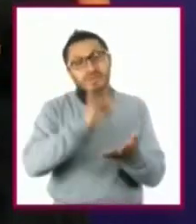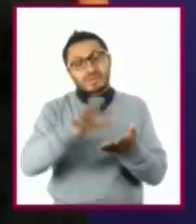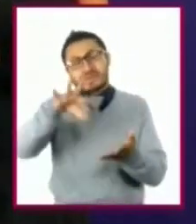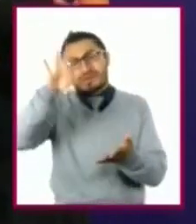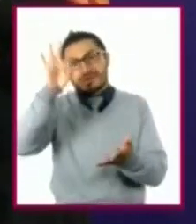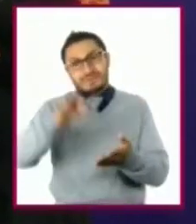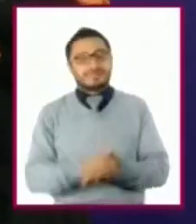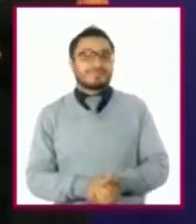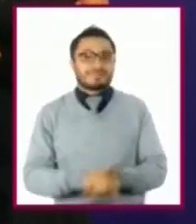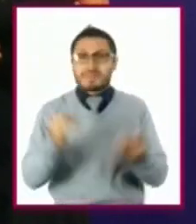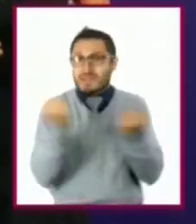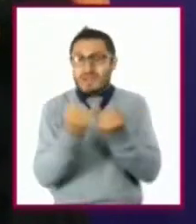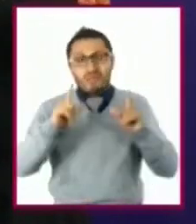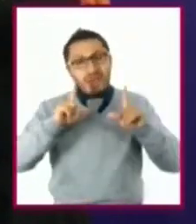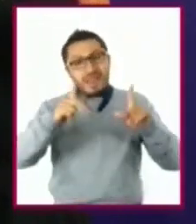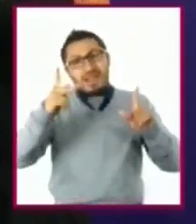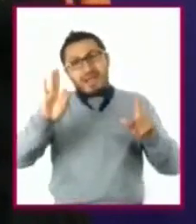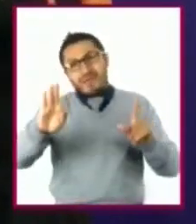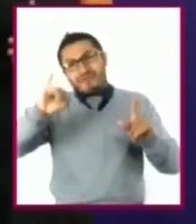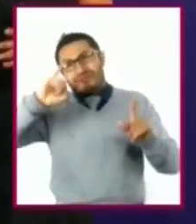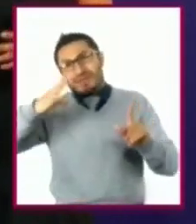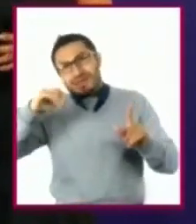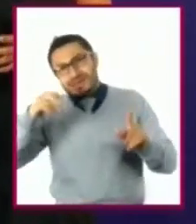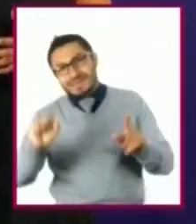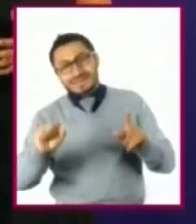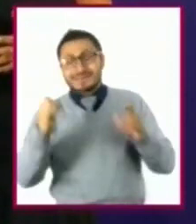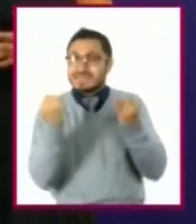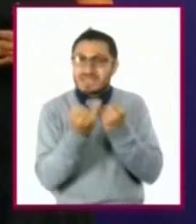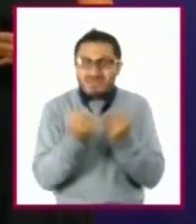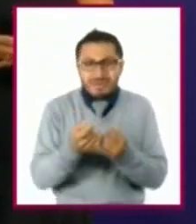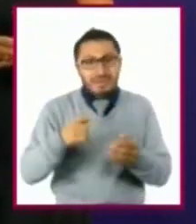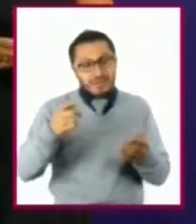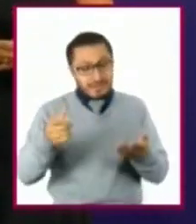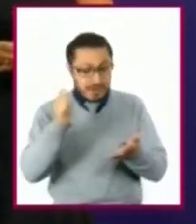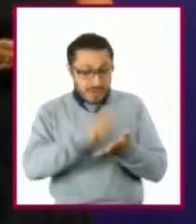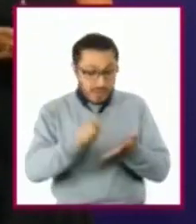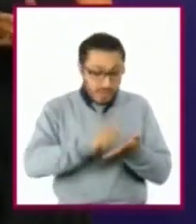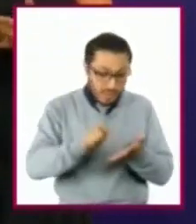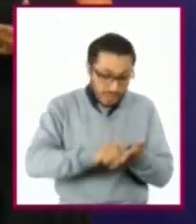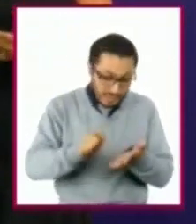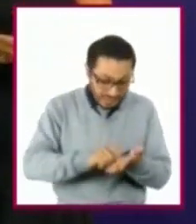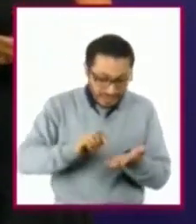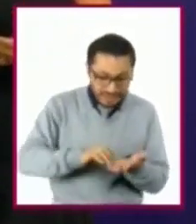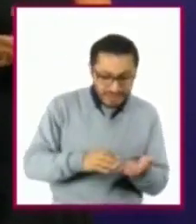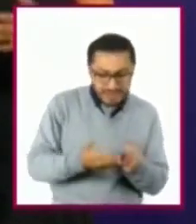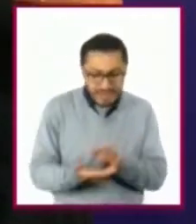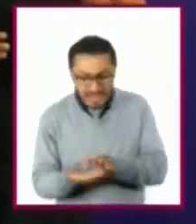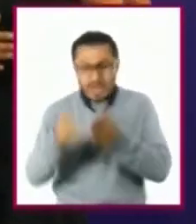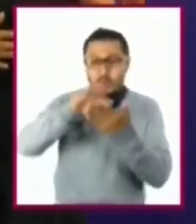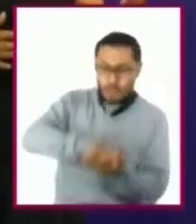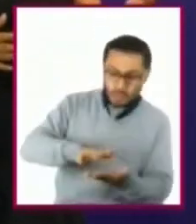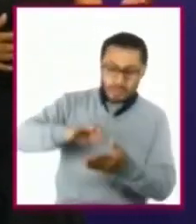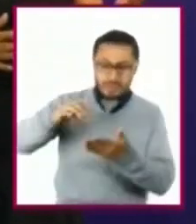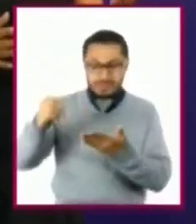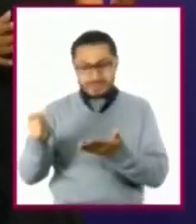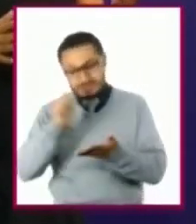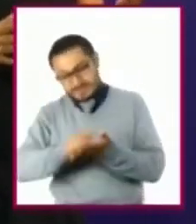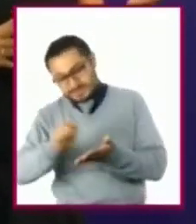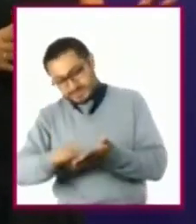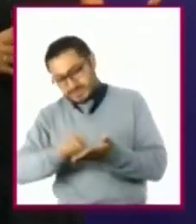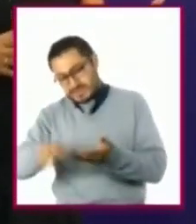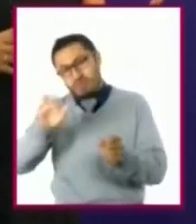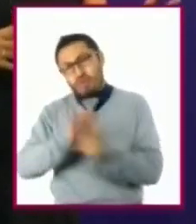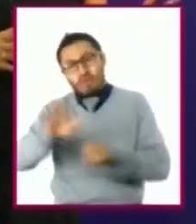las fichas que acabamos de ver, en las cuales de un lado anotamos todas las características de los personajes y del otro lado, cómo